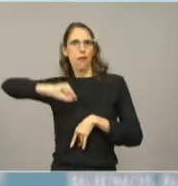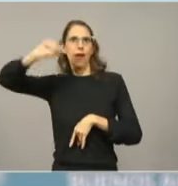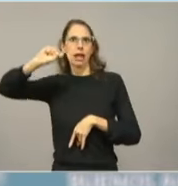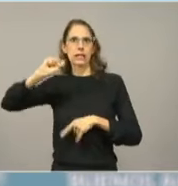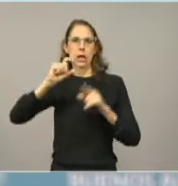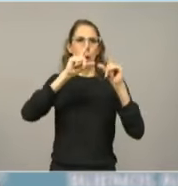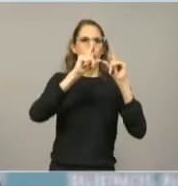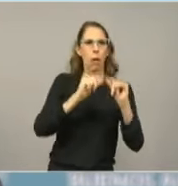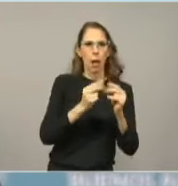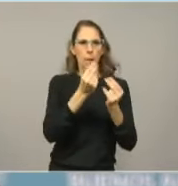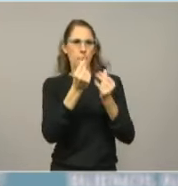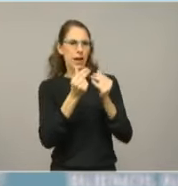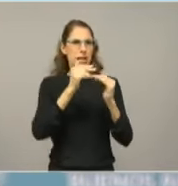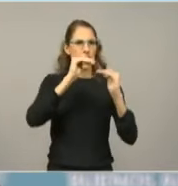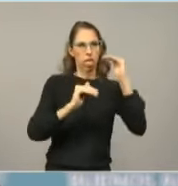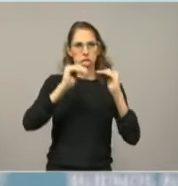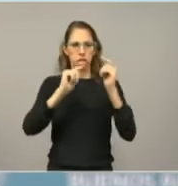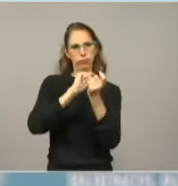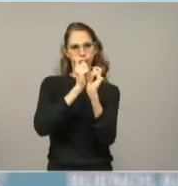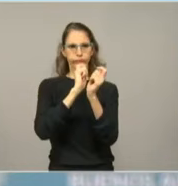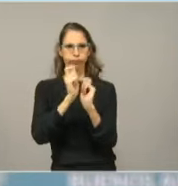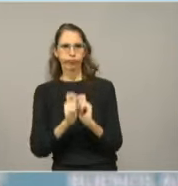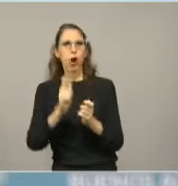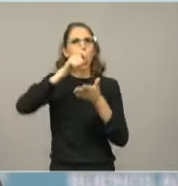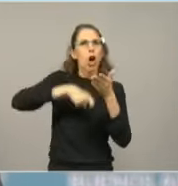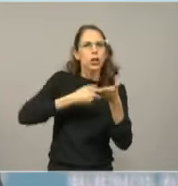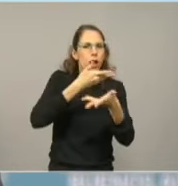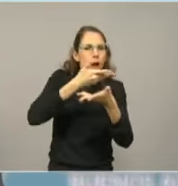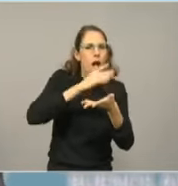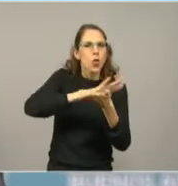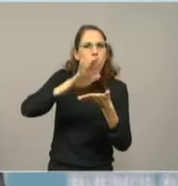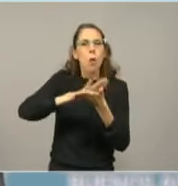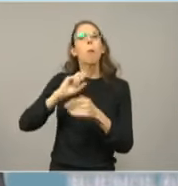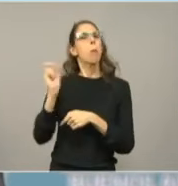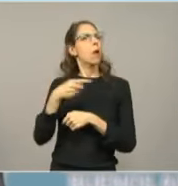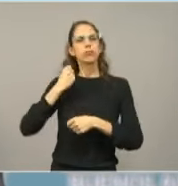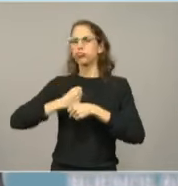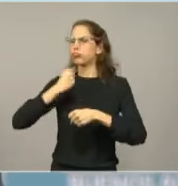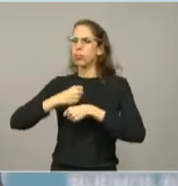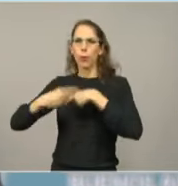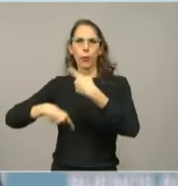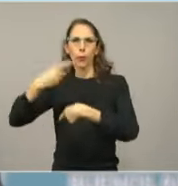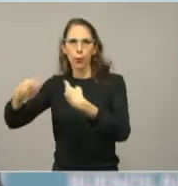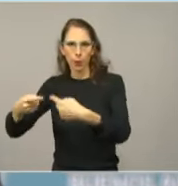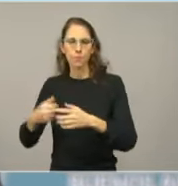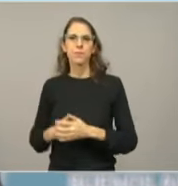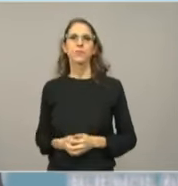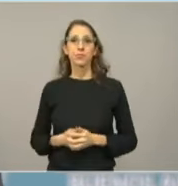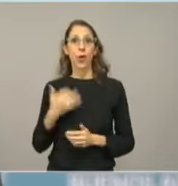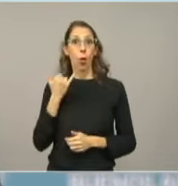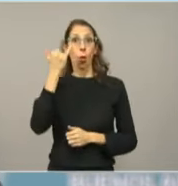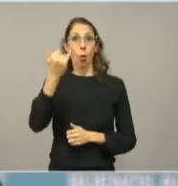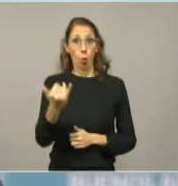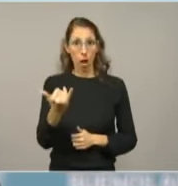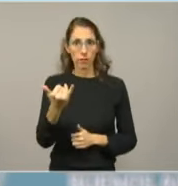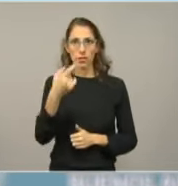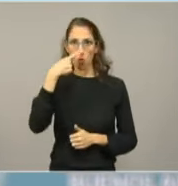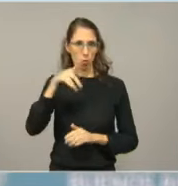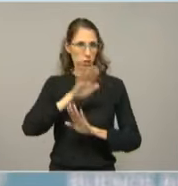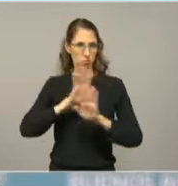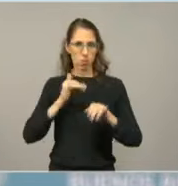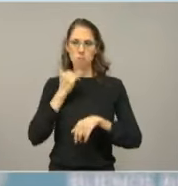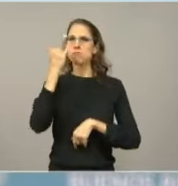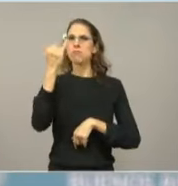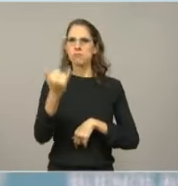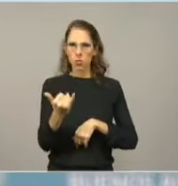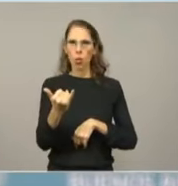contratos pero se viene avanzando sostenidamente Así que hará una recorrida Y por último el día jueves el gobernador va a